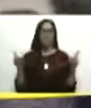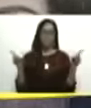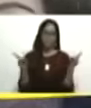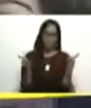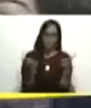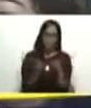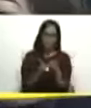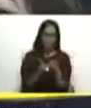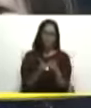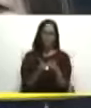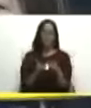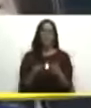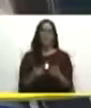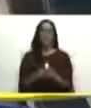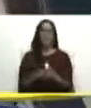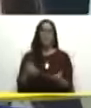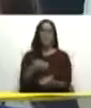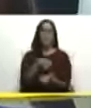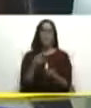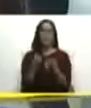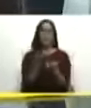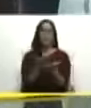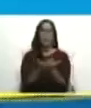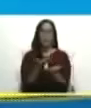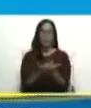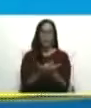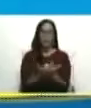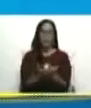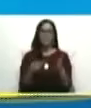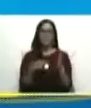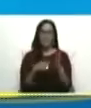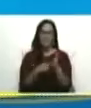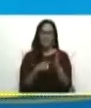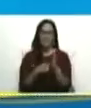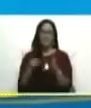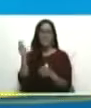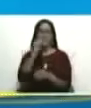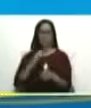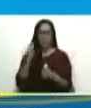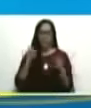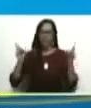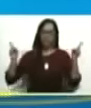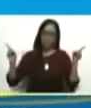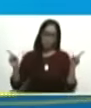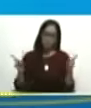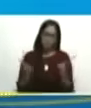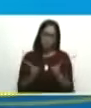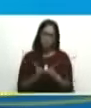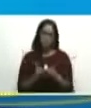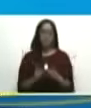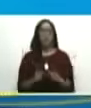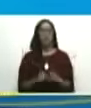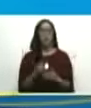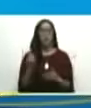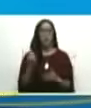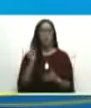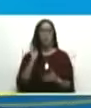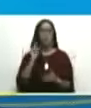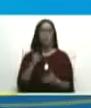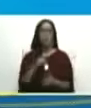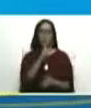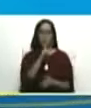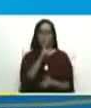índices inflacionarios, tanto de la inflación mensual como de la inflación anualizada, que como bien le informó usted en su mensaje